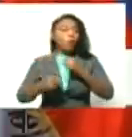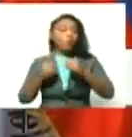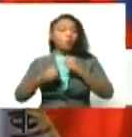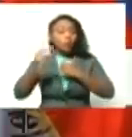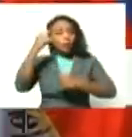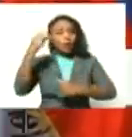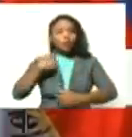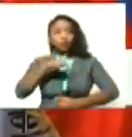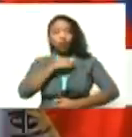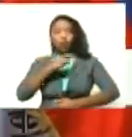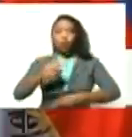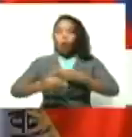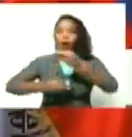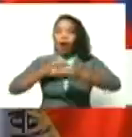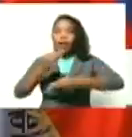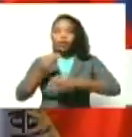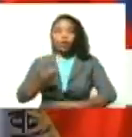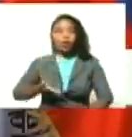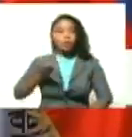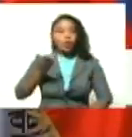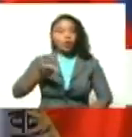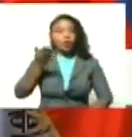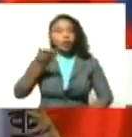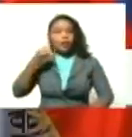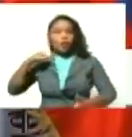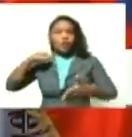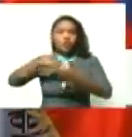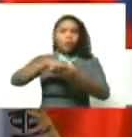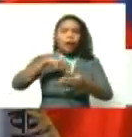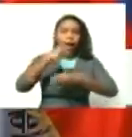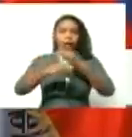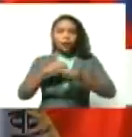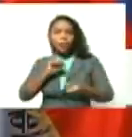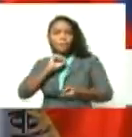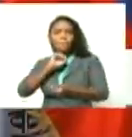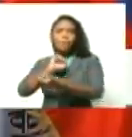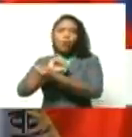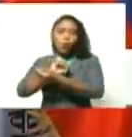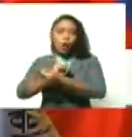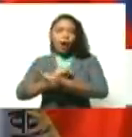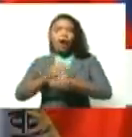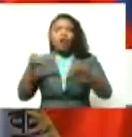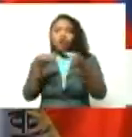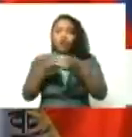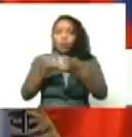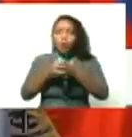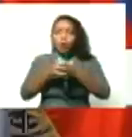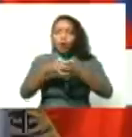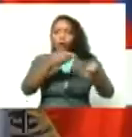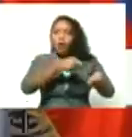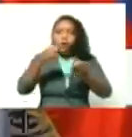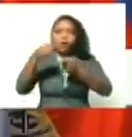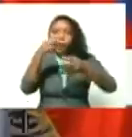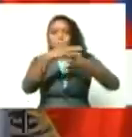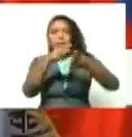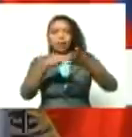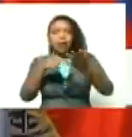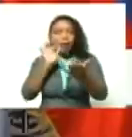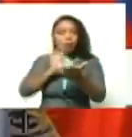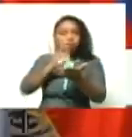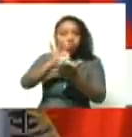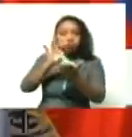hemos propinado importantes golpes, vamos a decirlo así, a las mafias que trafican con material